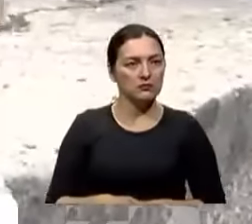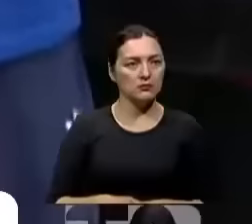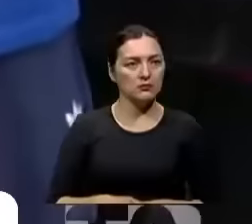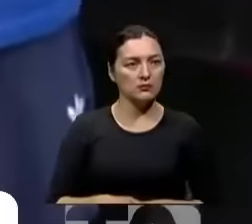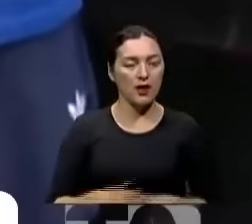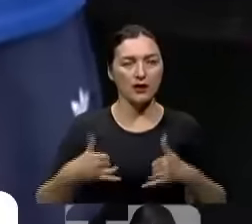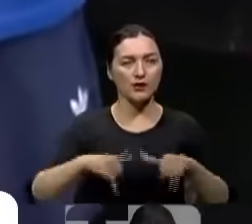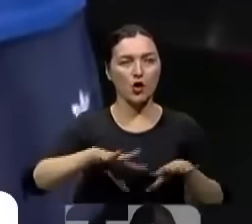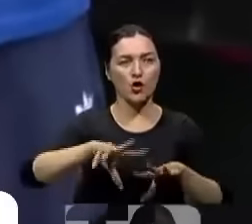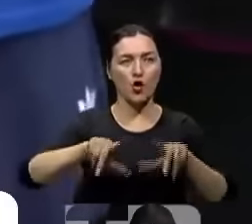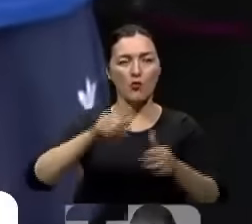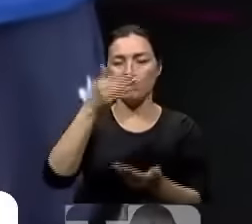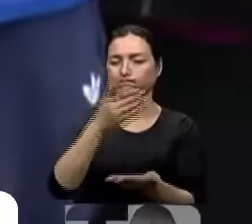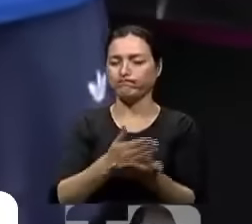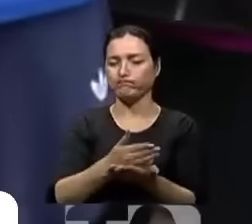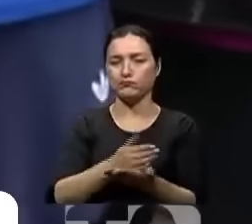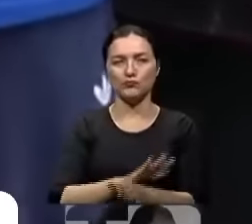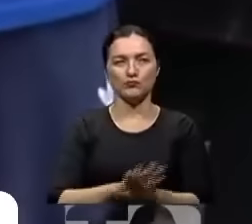este.